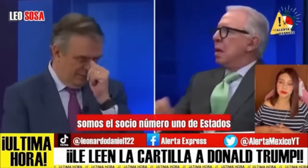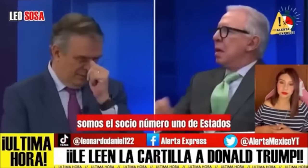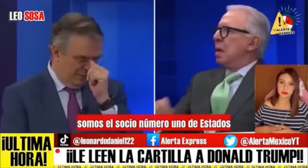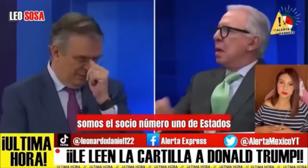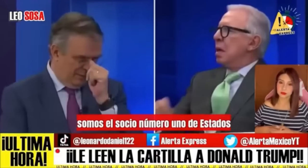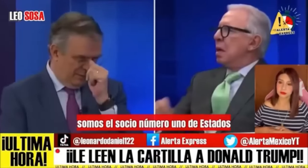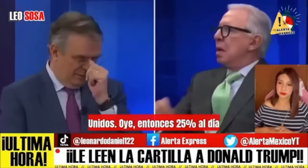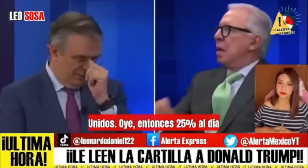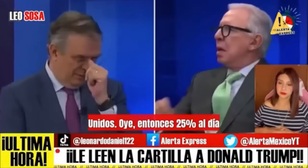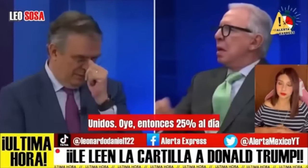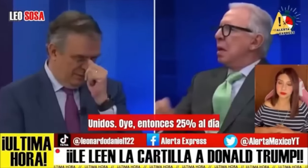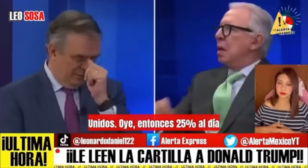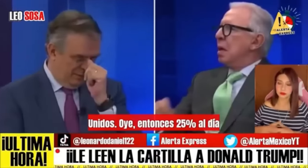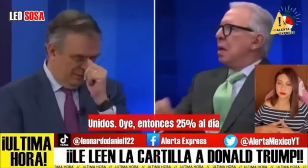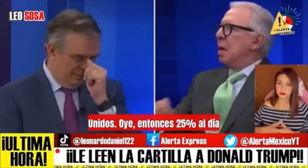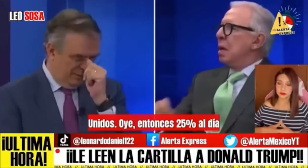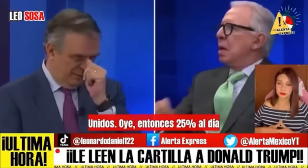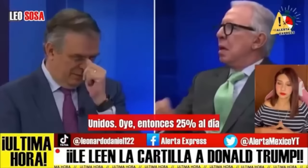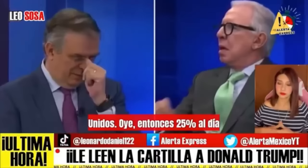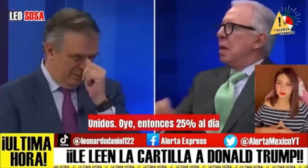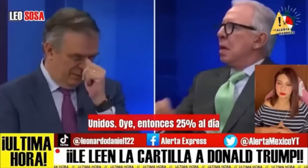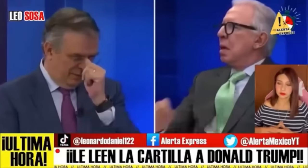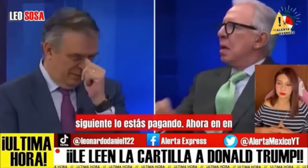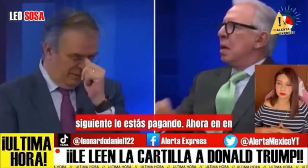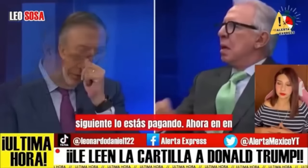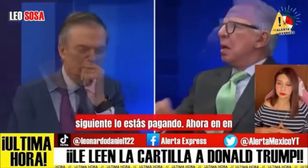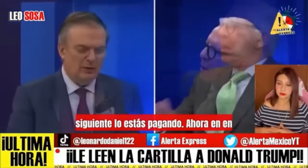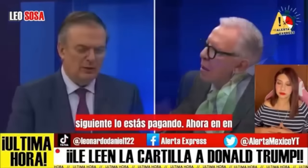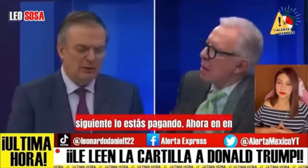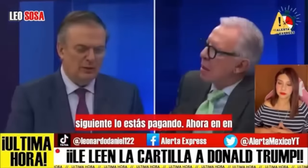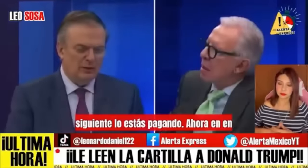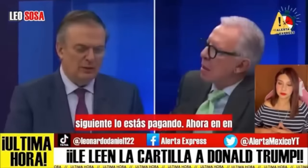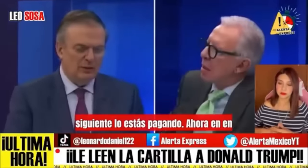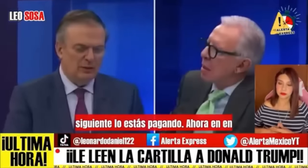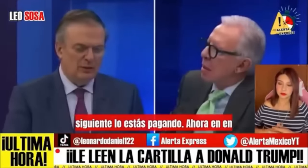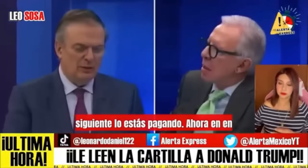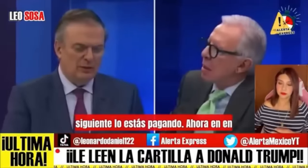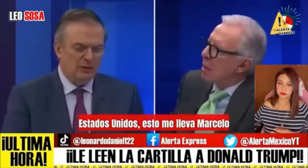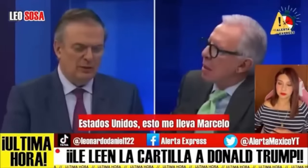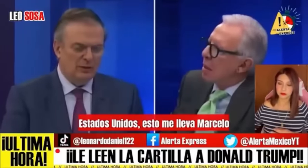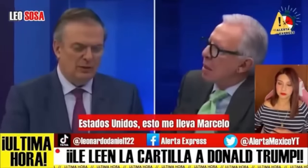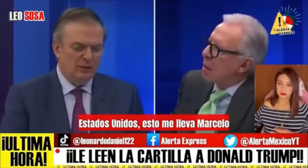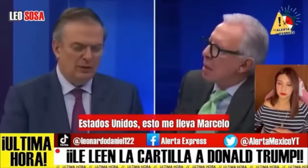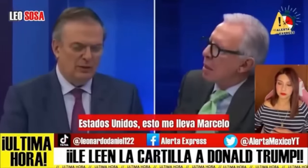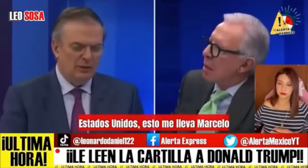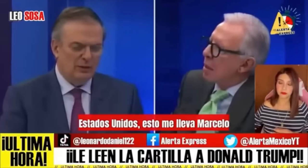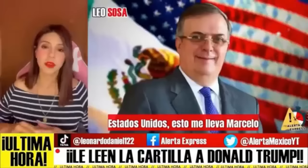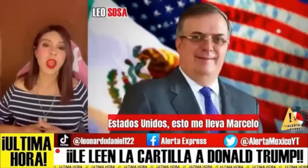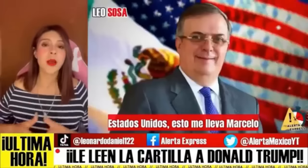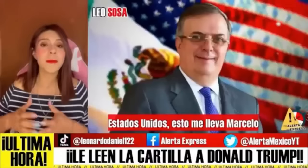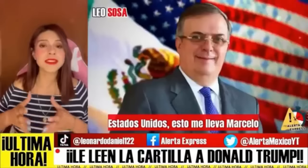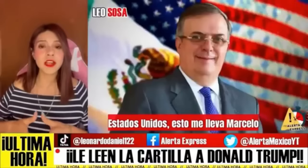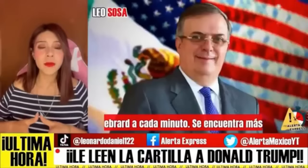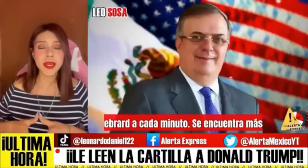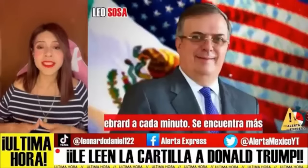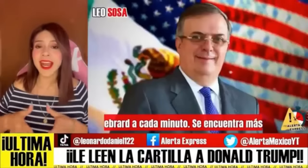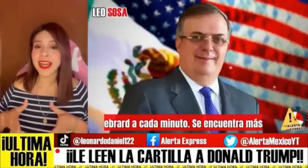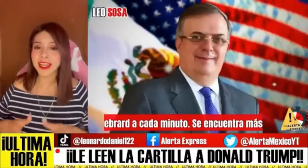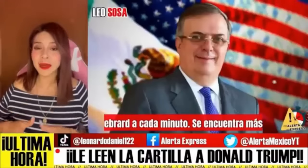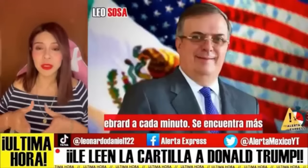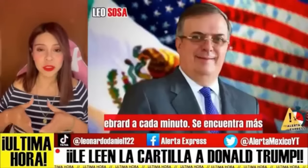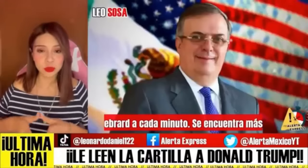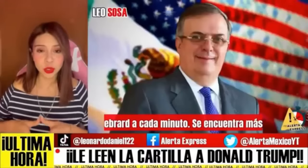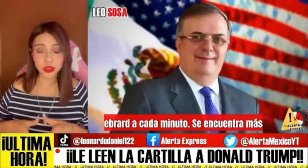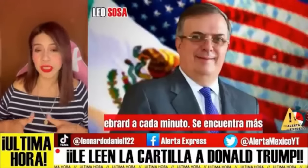el socio número uno de Estados Unidos hoy. Entonces, 25% al día siguiente lo estás pagando ahora en Estados Unidos. Esto me lleva... Marcelo Ebrard